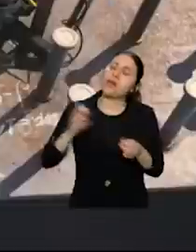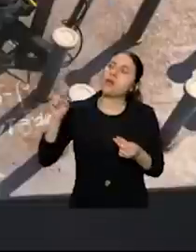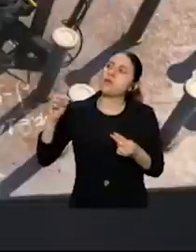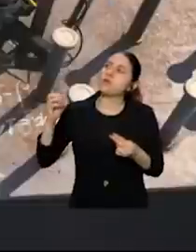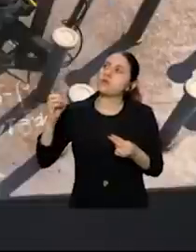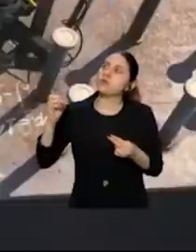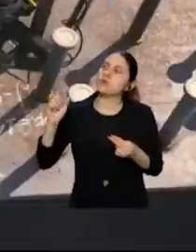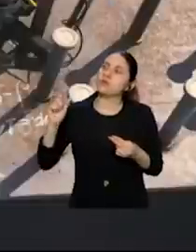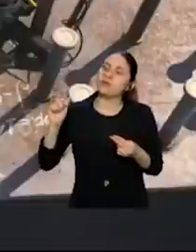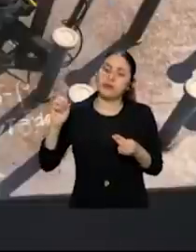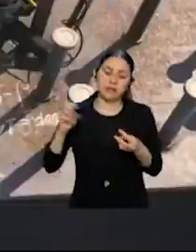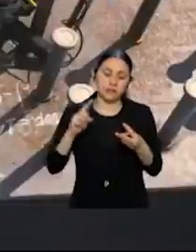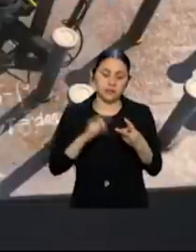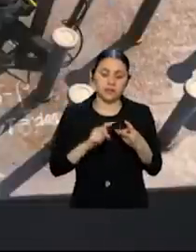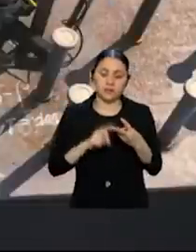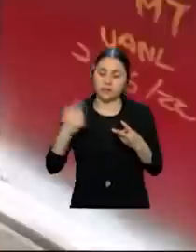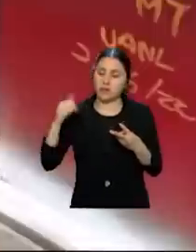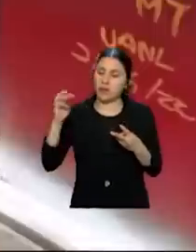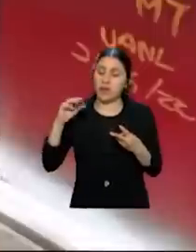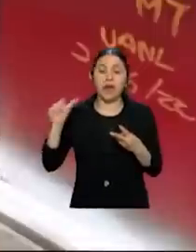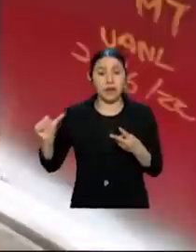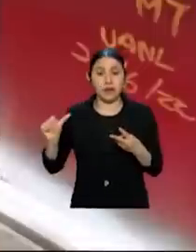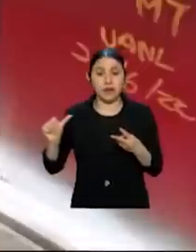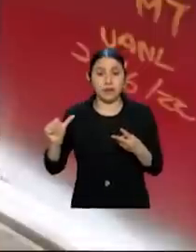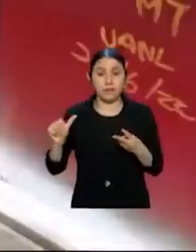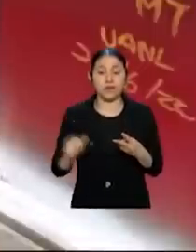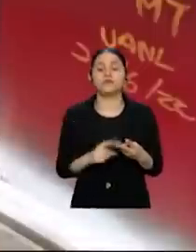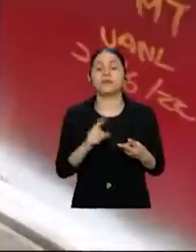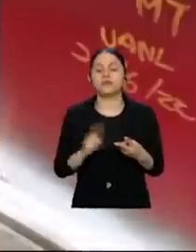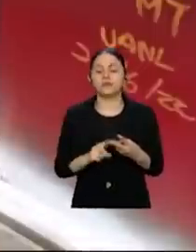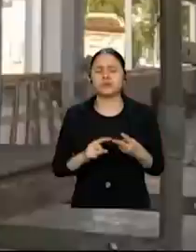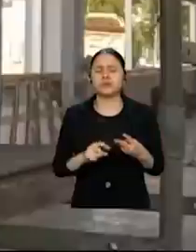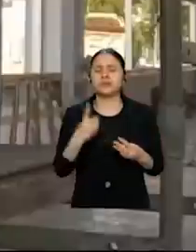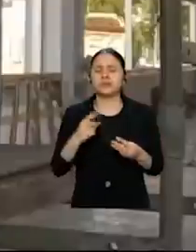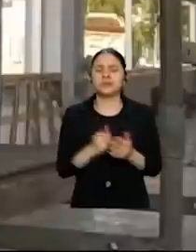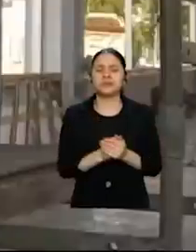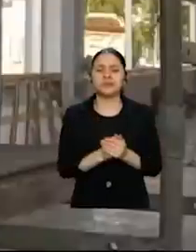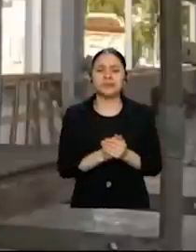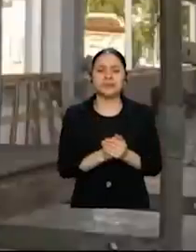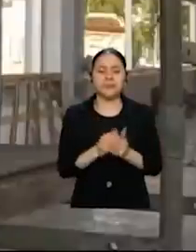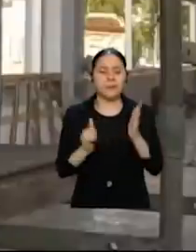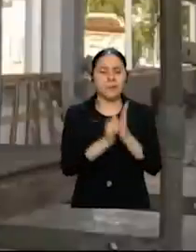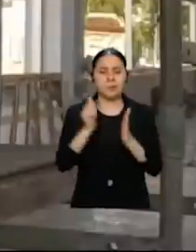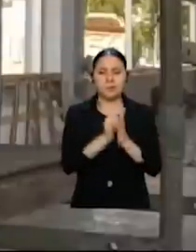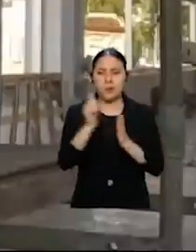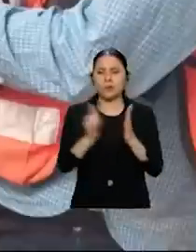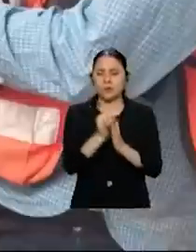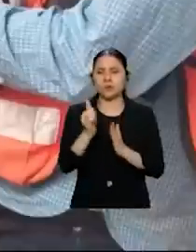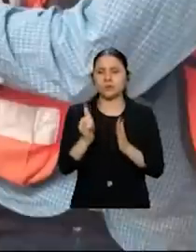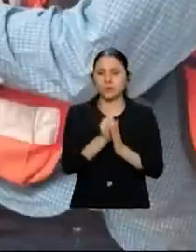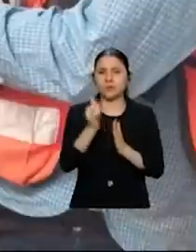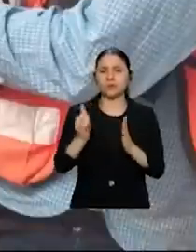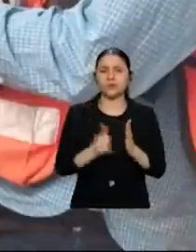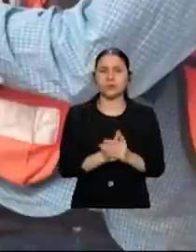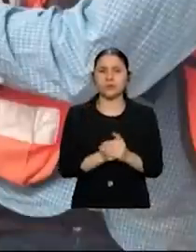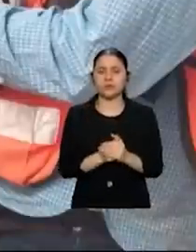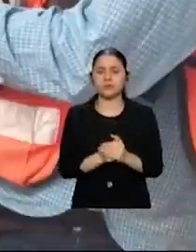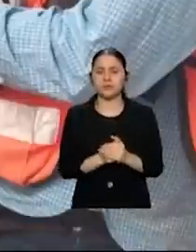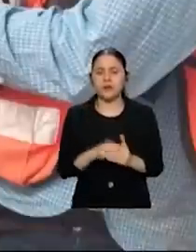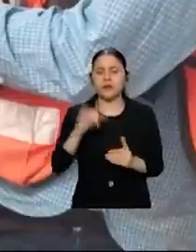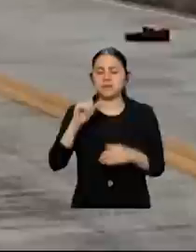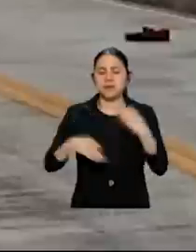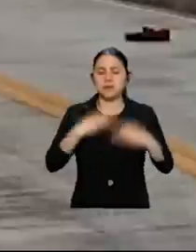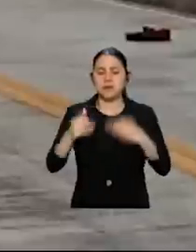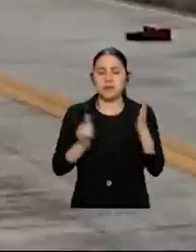al arquitecto Gama como corresponsable y de rebos. Es decir, es una obra con... que siente un precedente. Las obras sirven